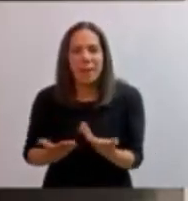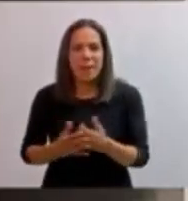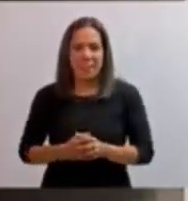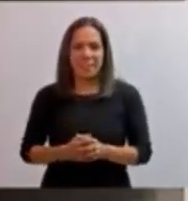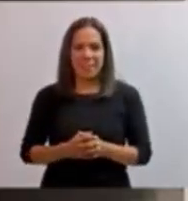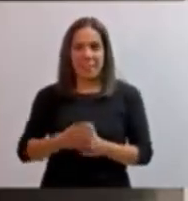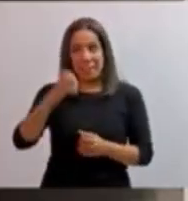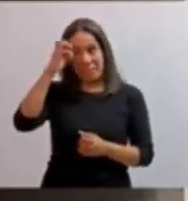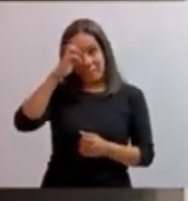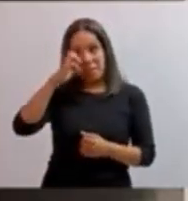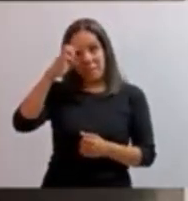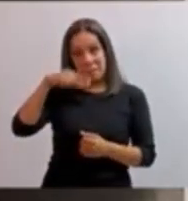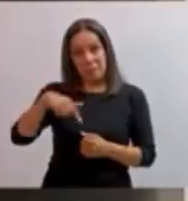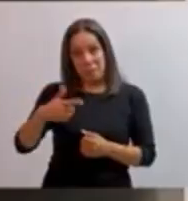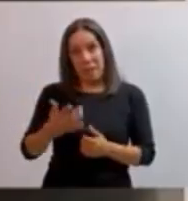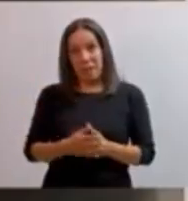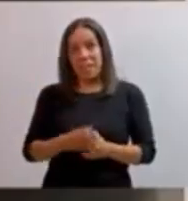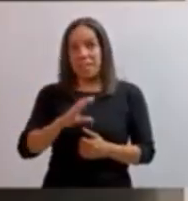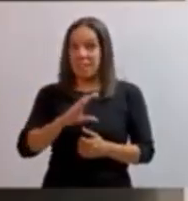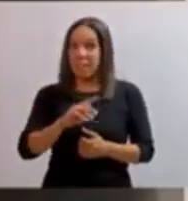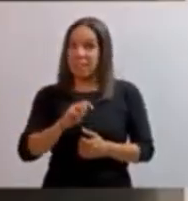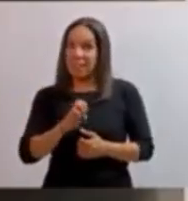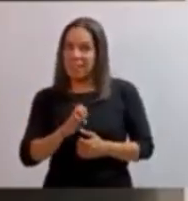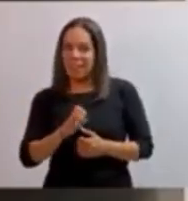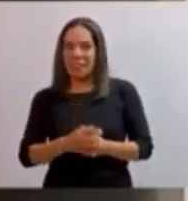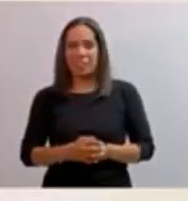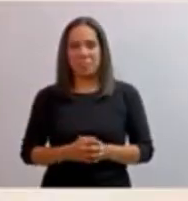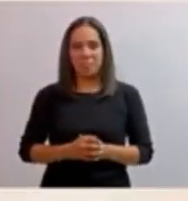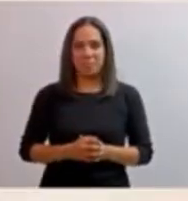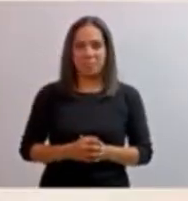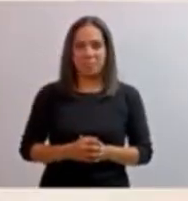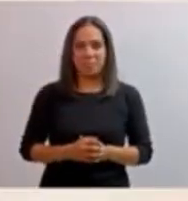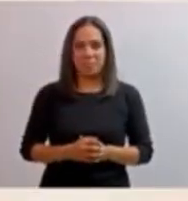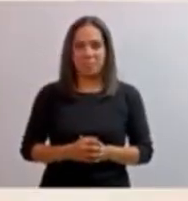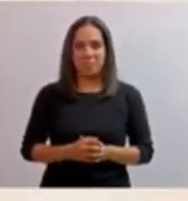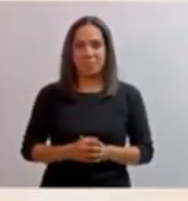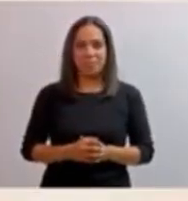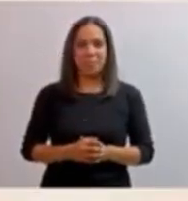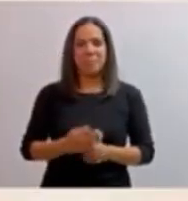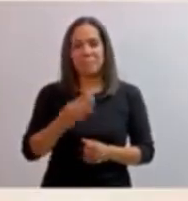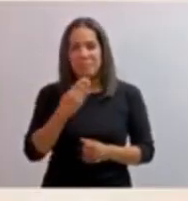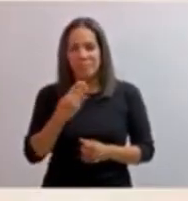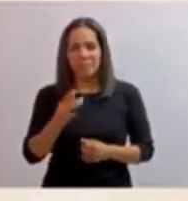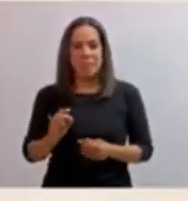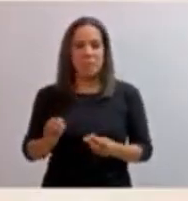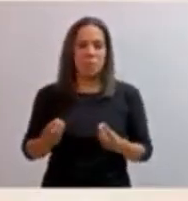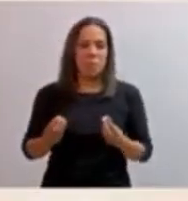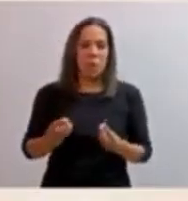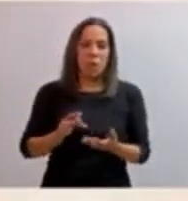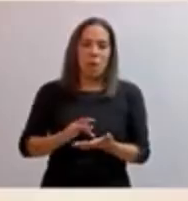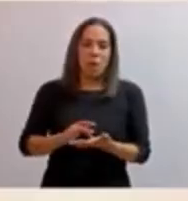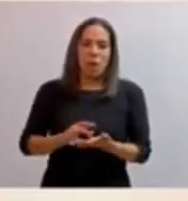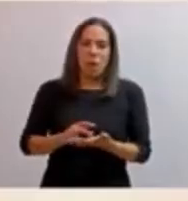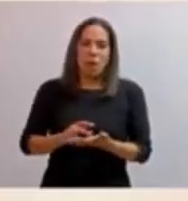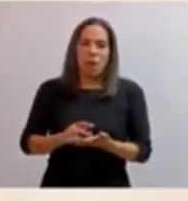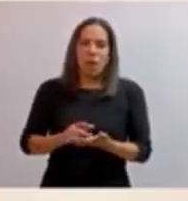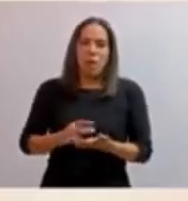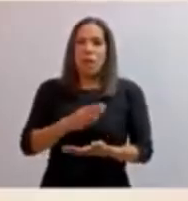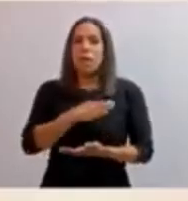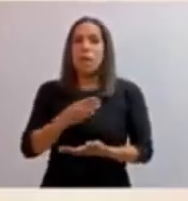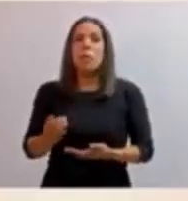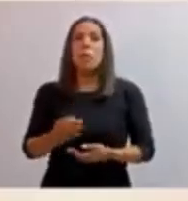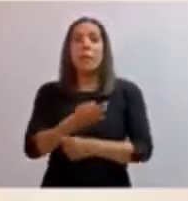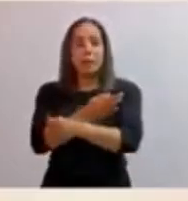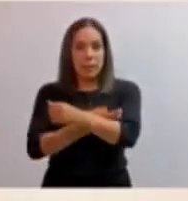en este andar por los consejos técnicos escolares? Bueno, pues primero buenas tardes. Yo les quiero